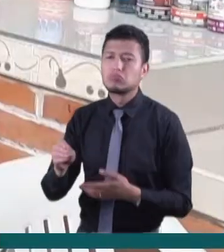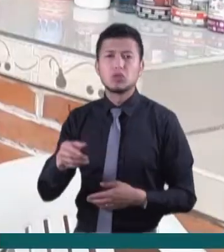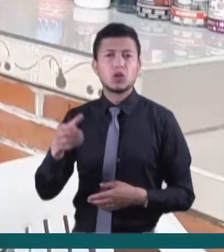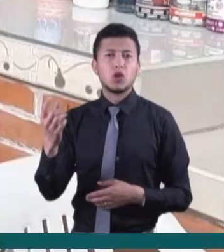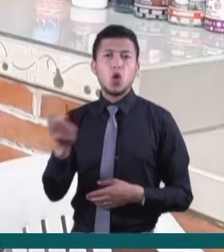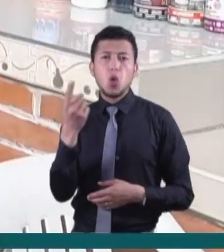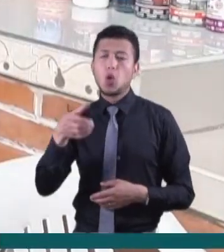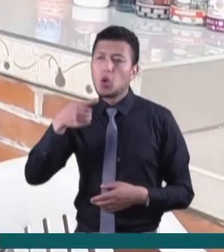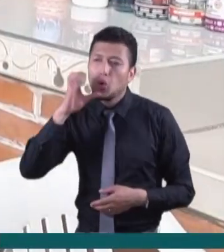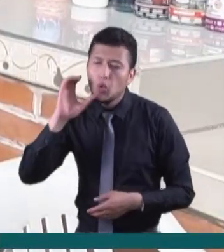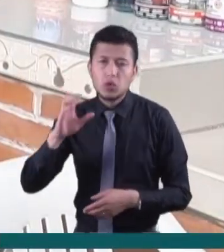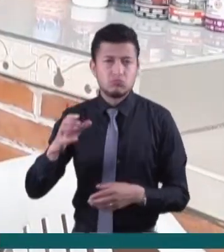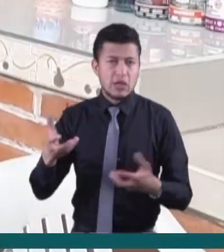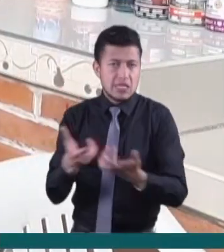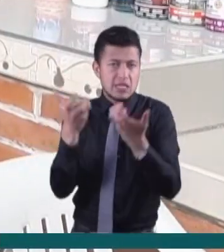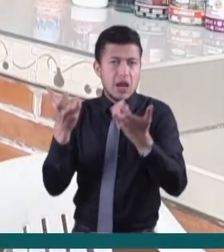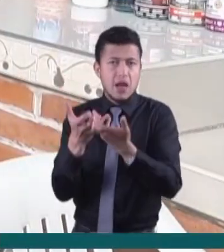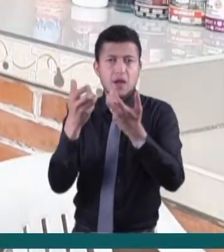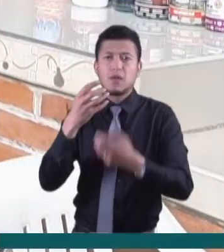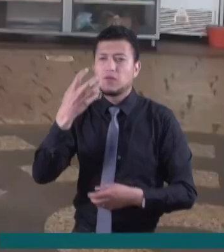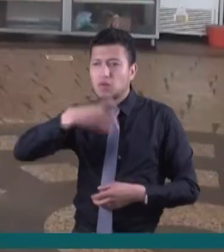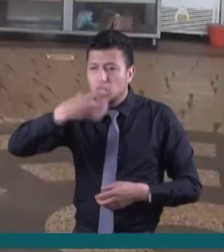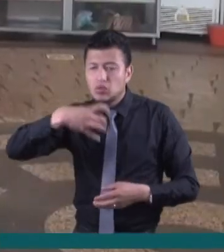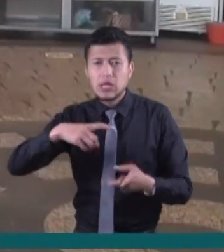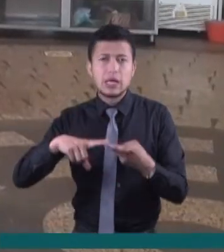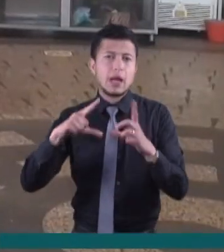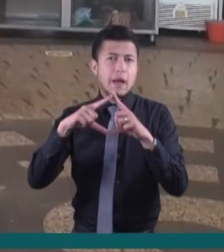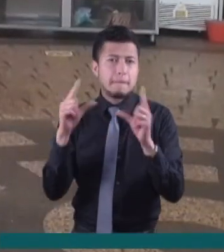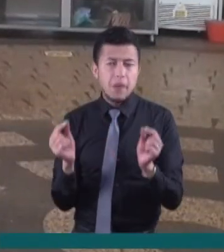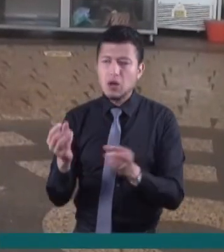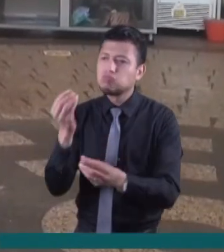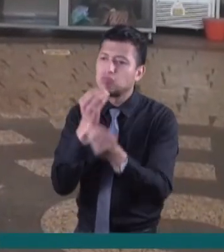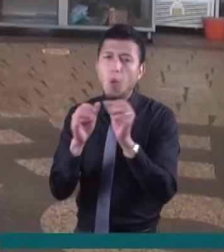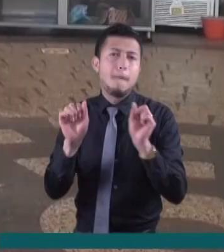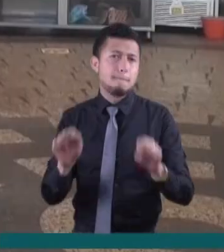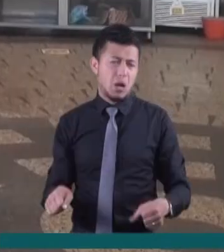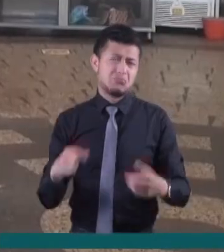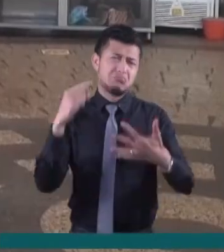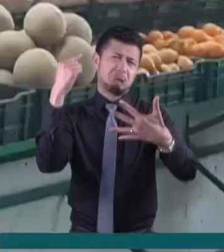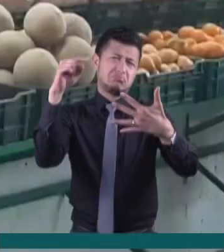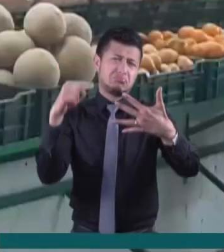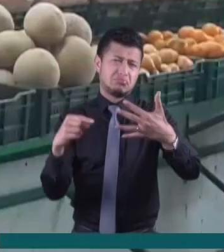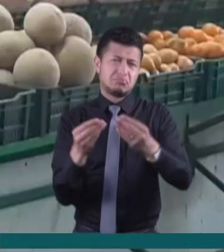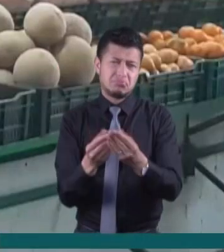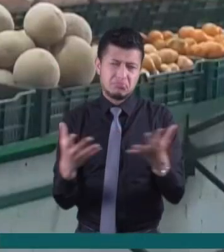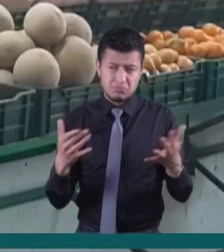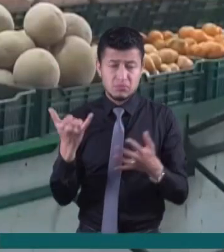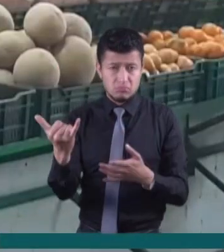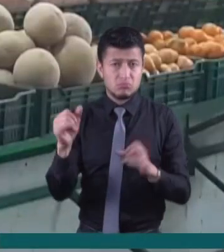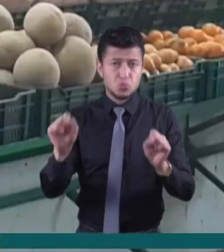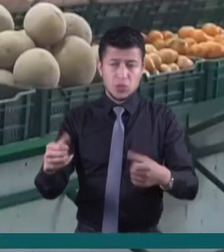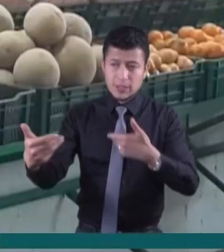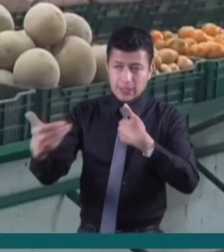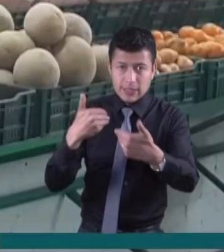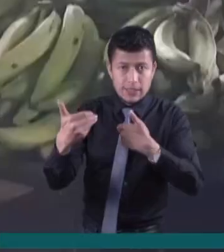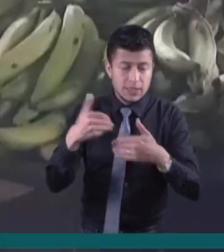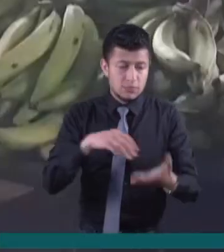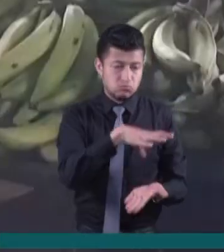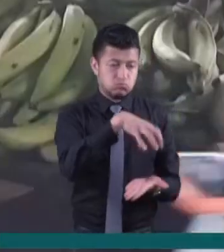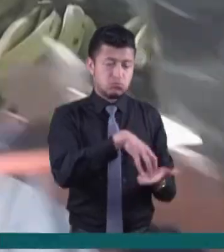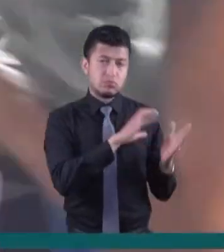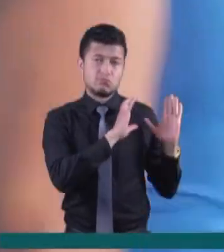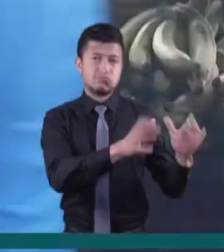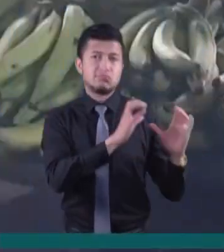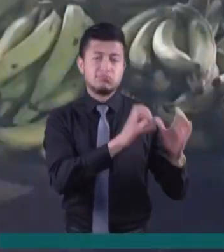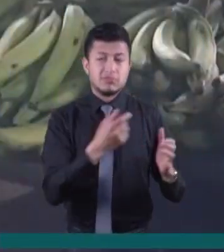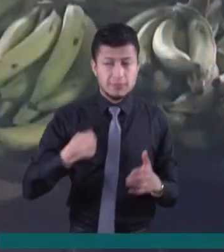su juguito, puede comerse un ensaladito de frutas, sus empanadas. Entonces, muchísimas cosas puede venir el cliente a la central